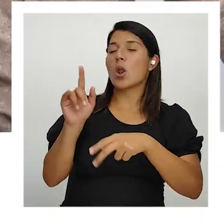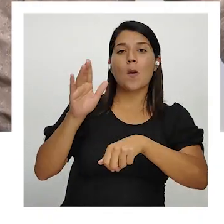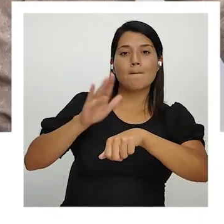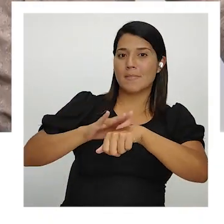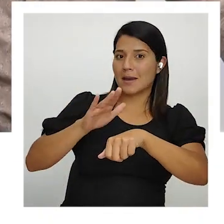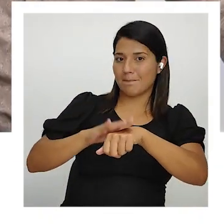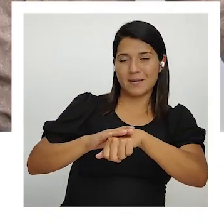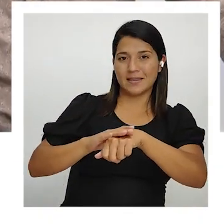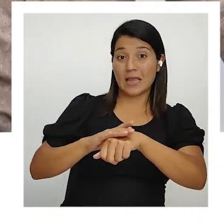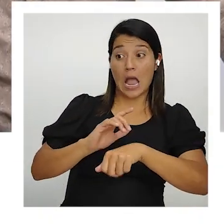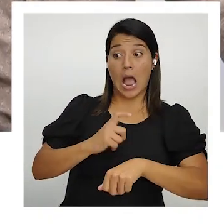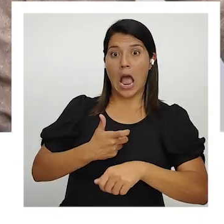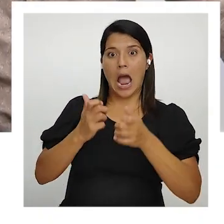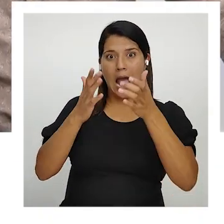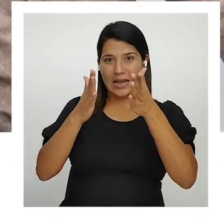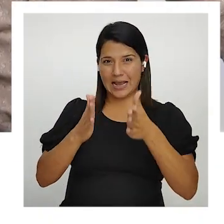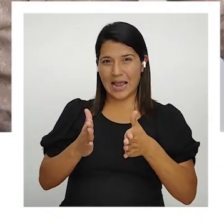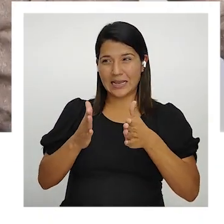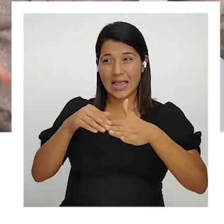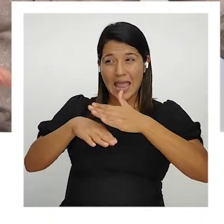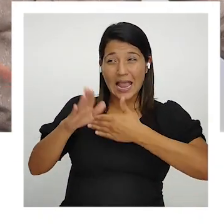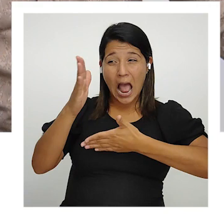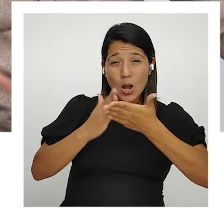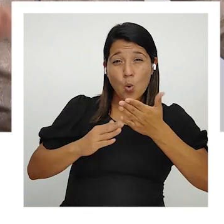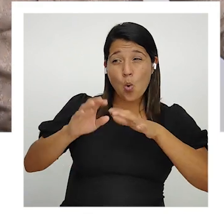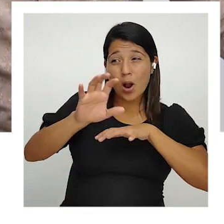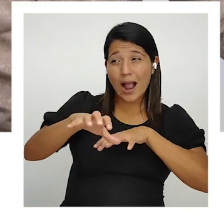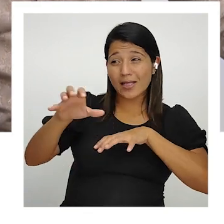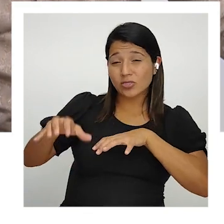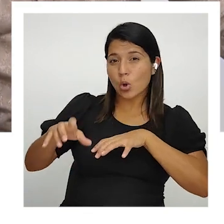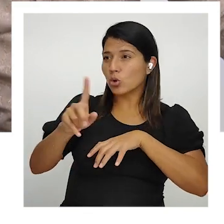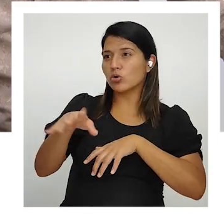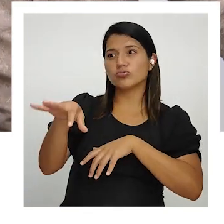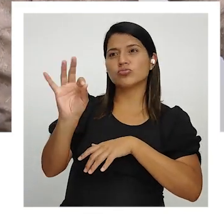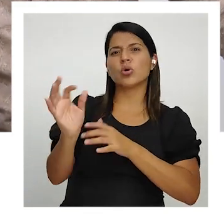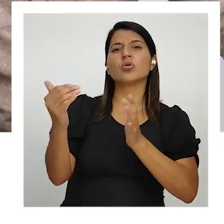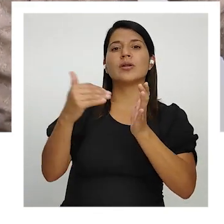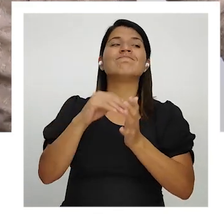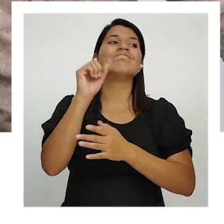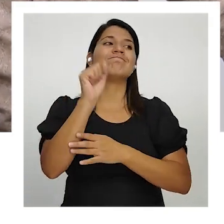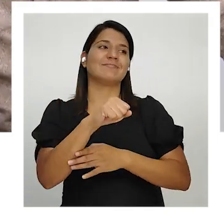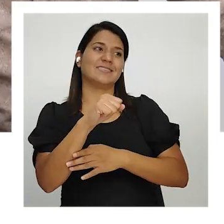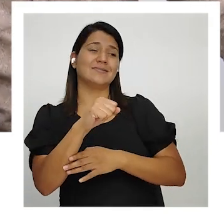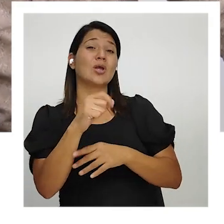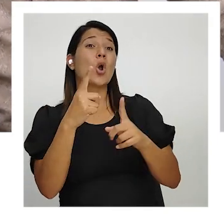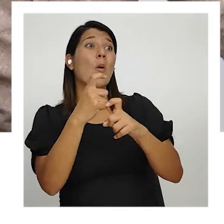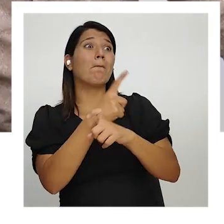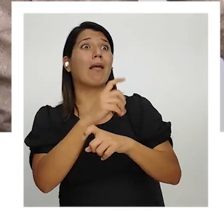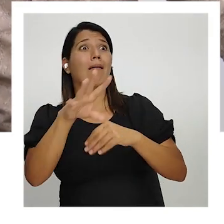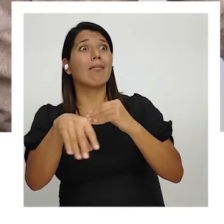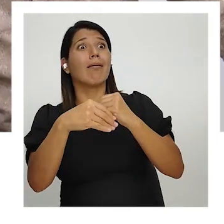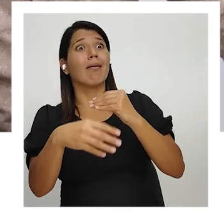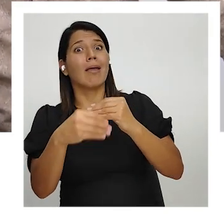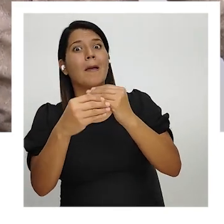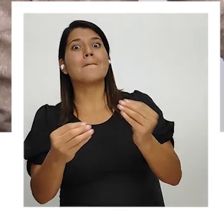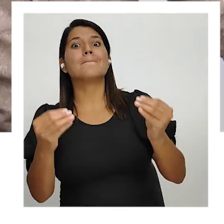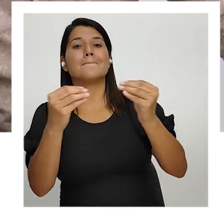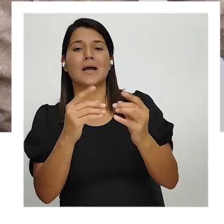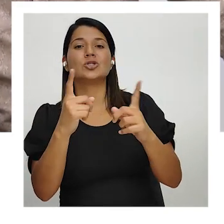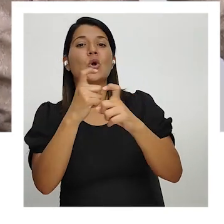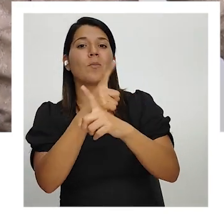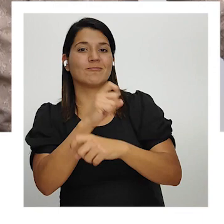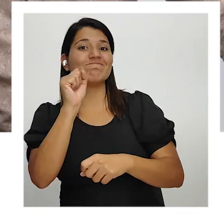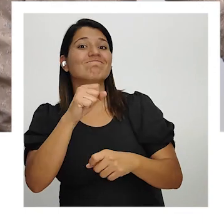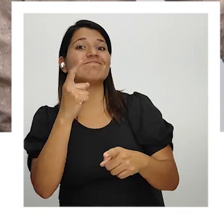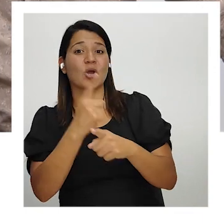alcaldes en ciertos cantones. Así es, así es. Es que ya era bastante complejo y le metimos más, más complejidad. Efectivamente, esta elección